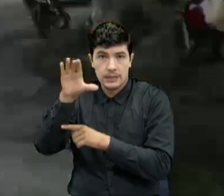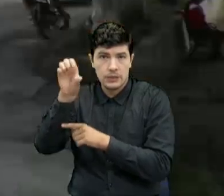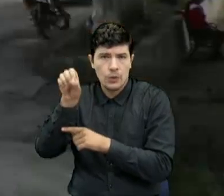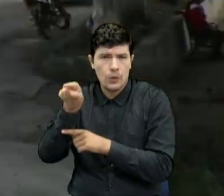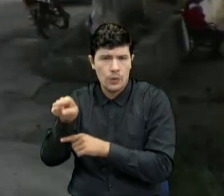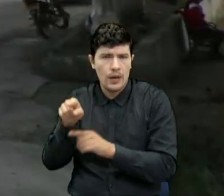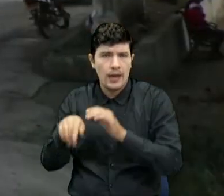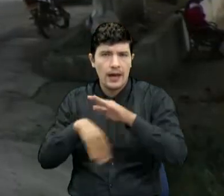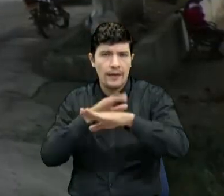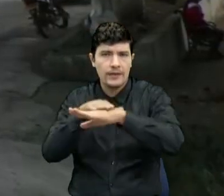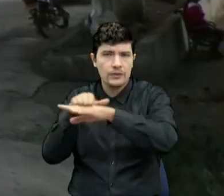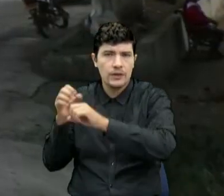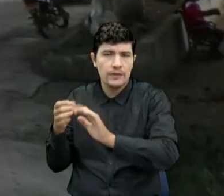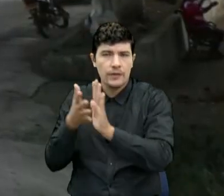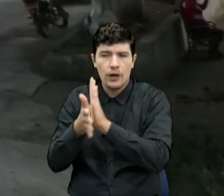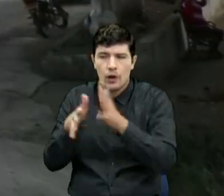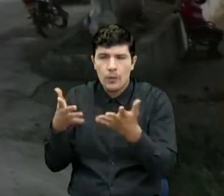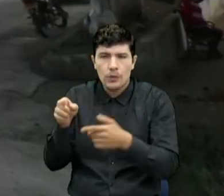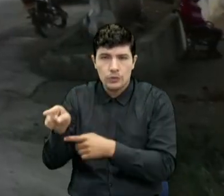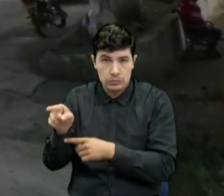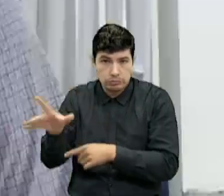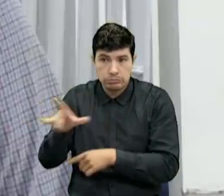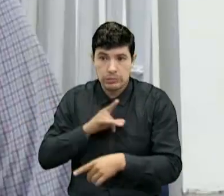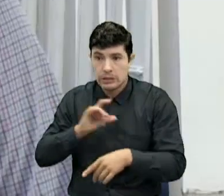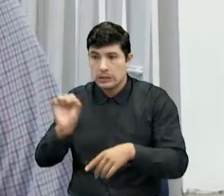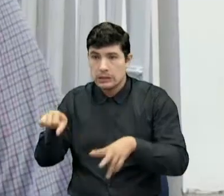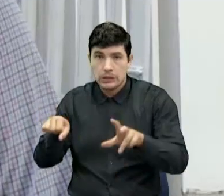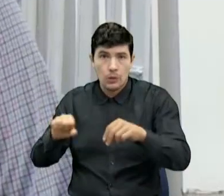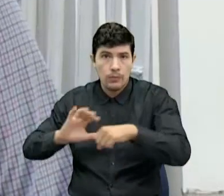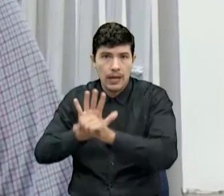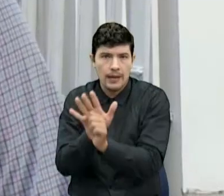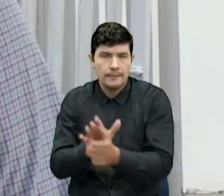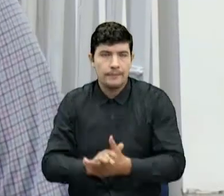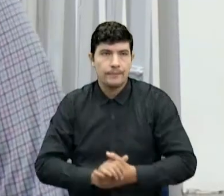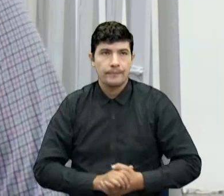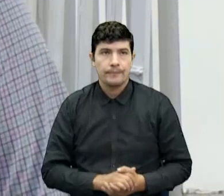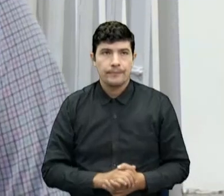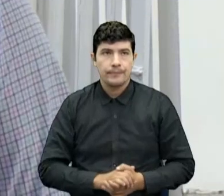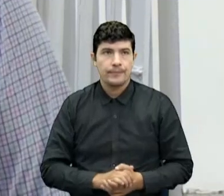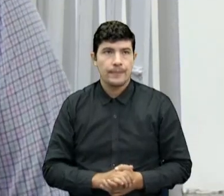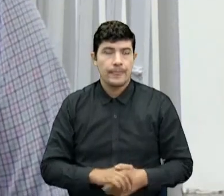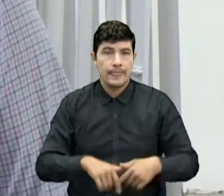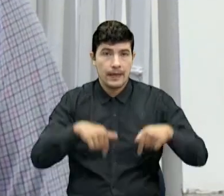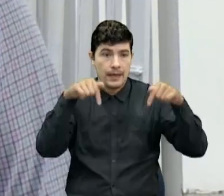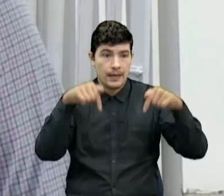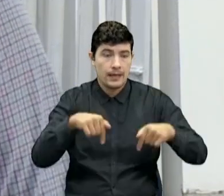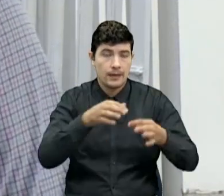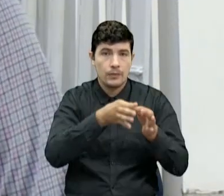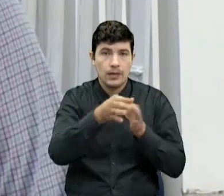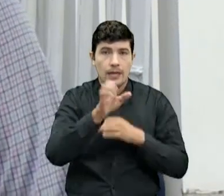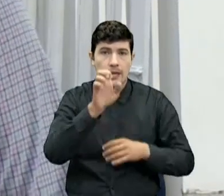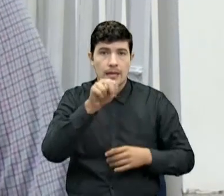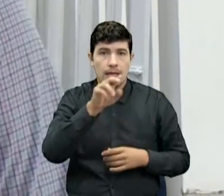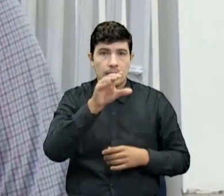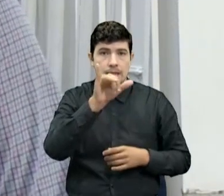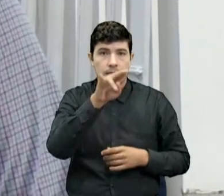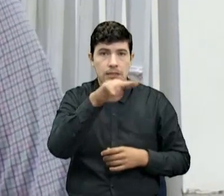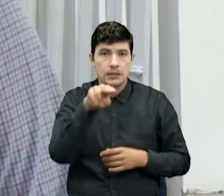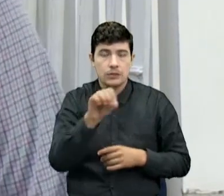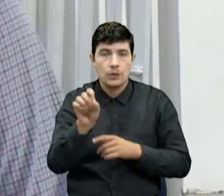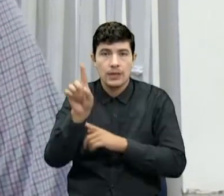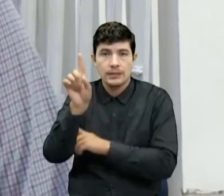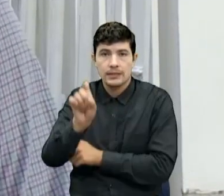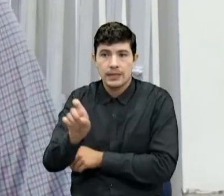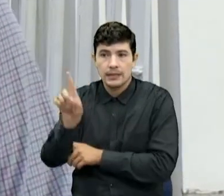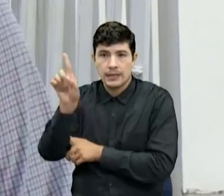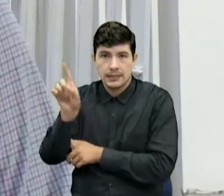este municipio en tema de kobe 19 bueno en hasta el momento en el municipio enciso registramos 66 muestras